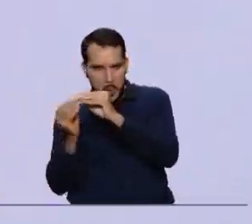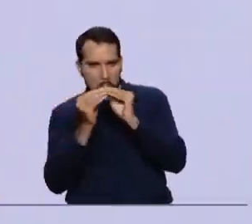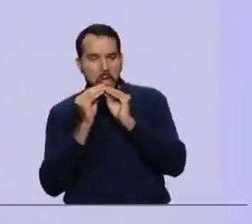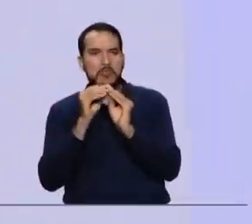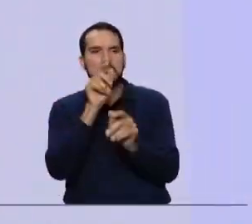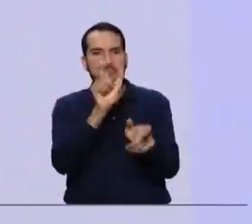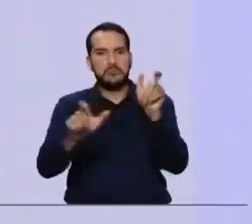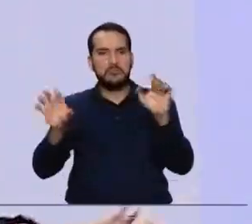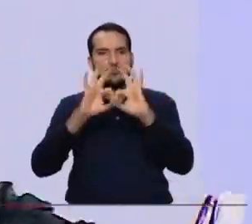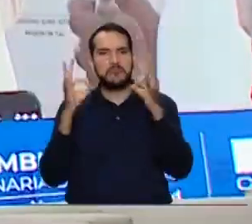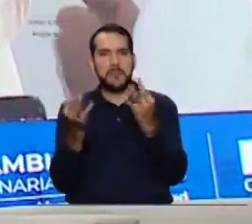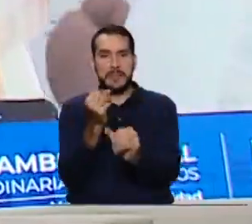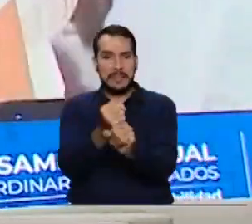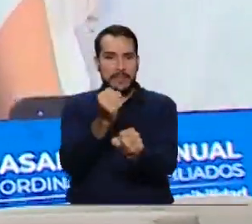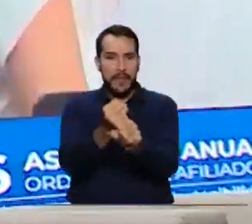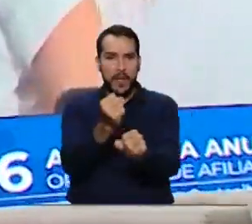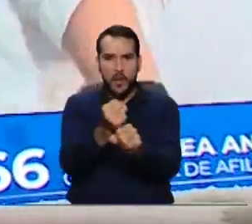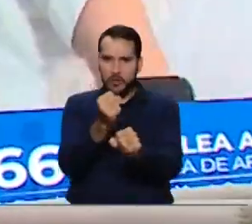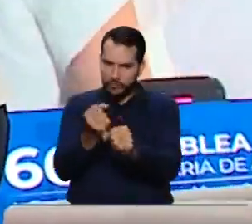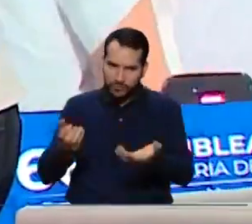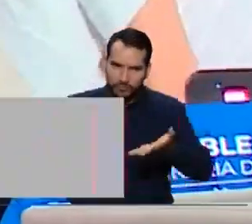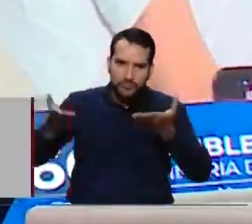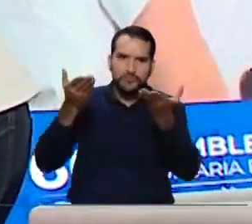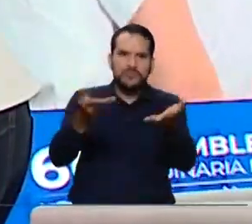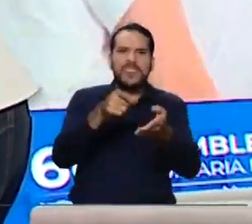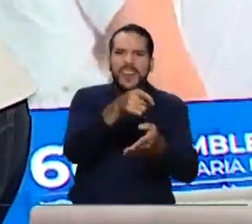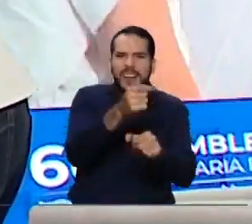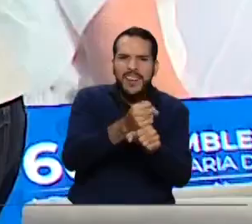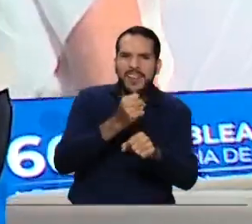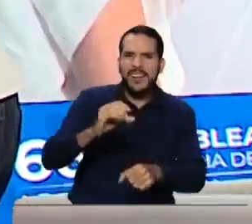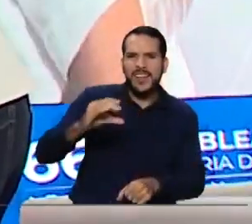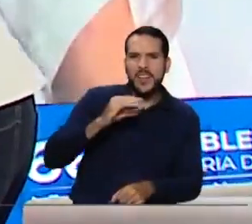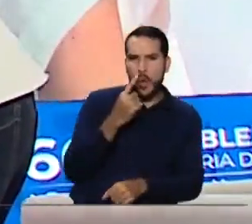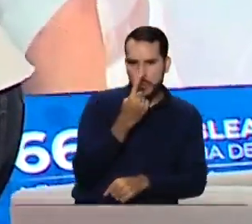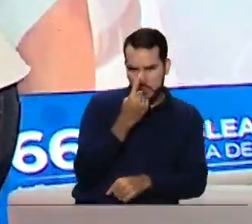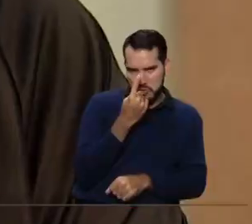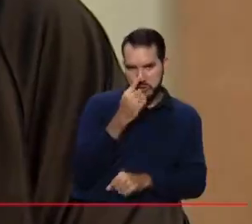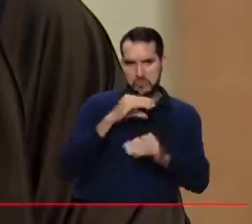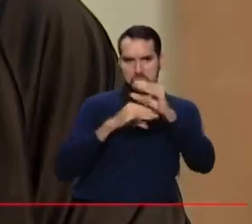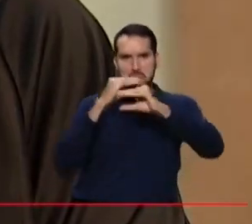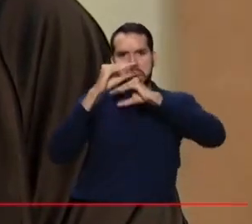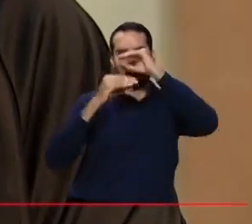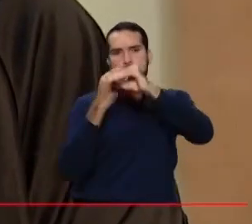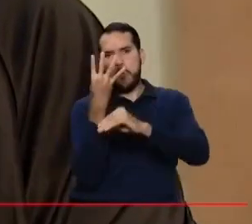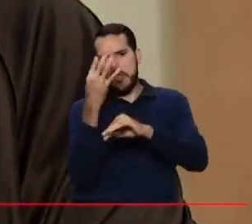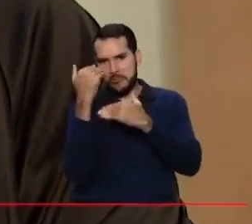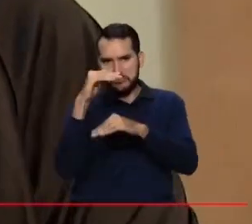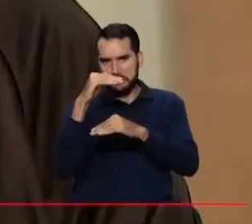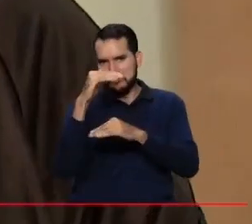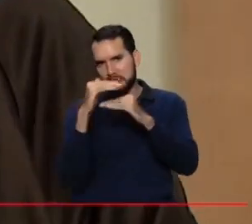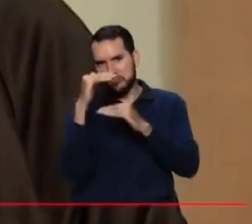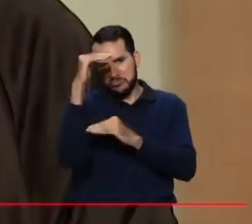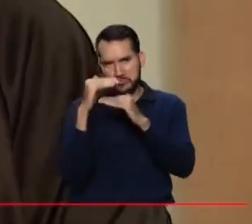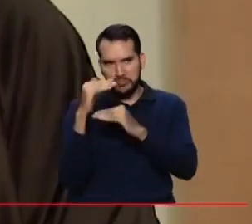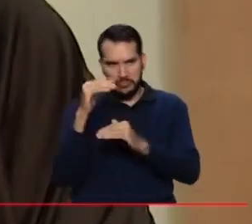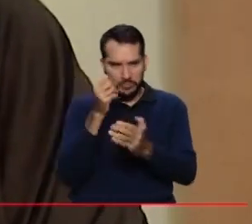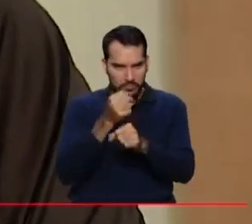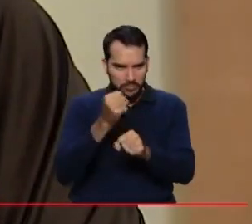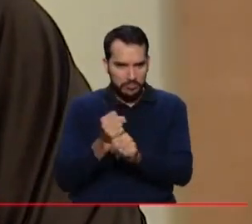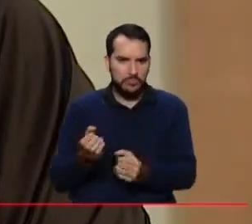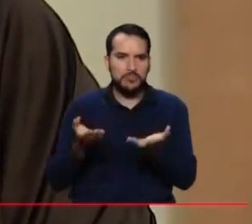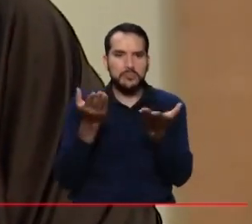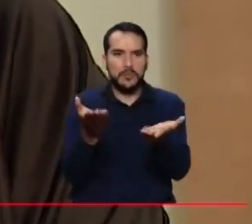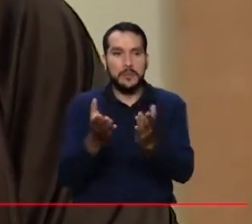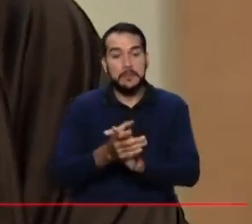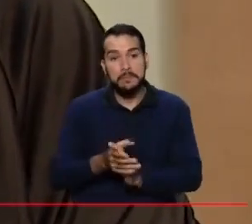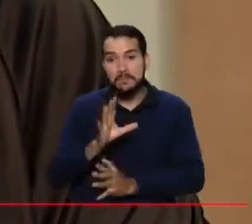que se encuentran en el rango de ingresos entre 1 y 4 salarios mínimos legales vigentes. También tiene que ver todo el tema de los